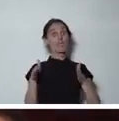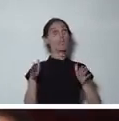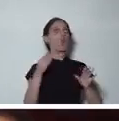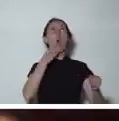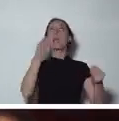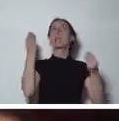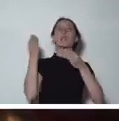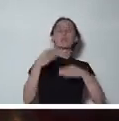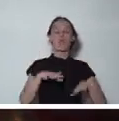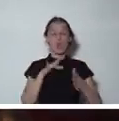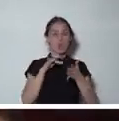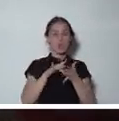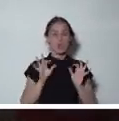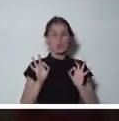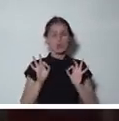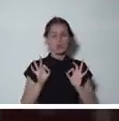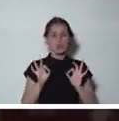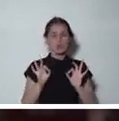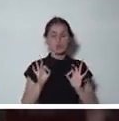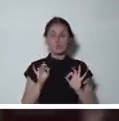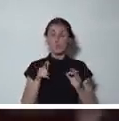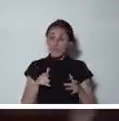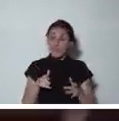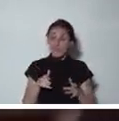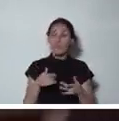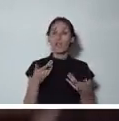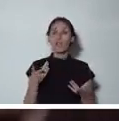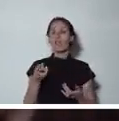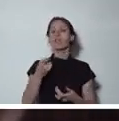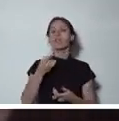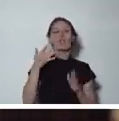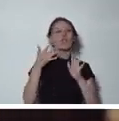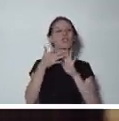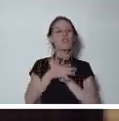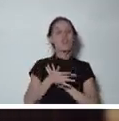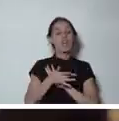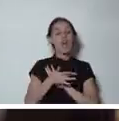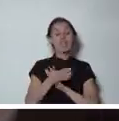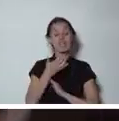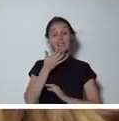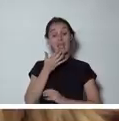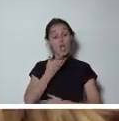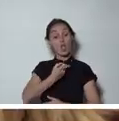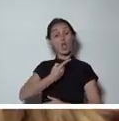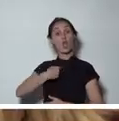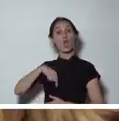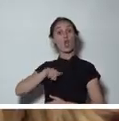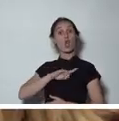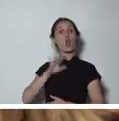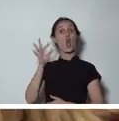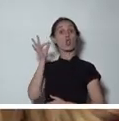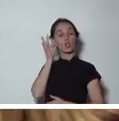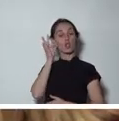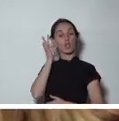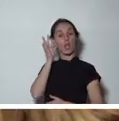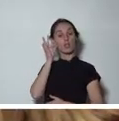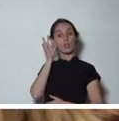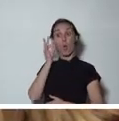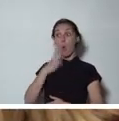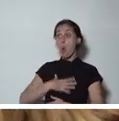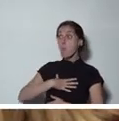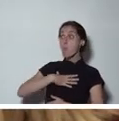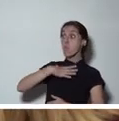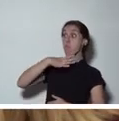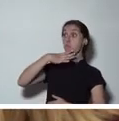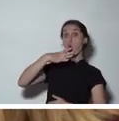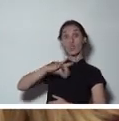nos sucede eso porque sabemos que mientras nosotras no podamos tener las mismas posibilidades de disponibilidad